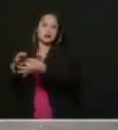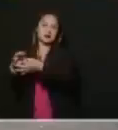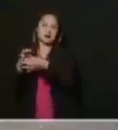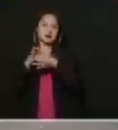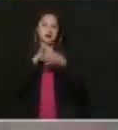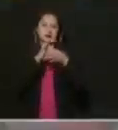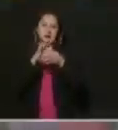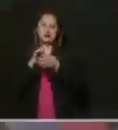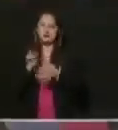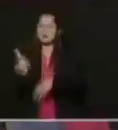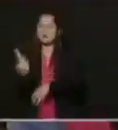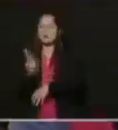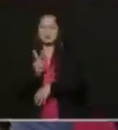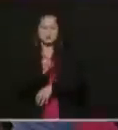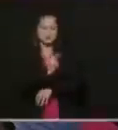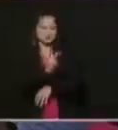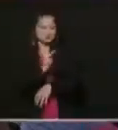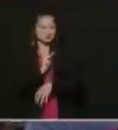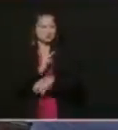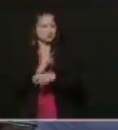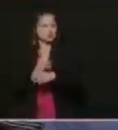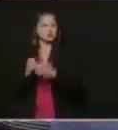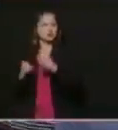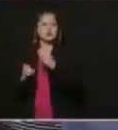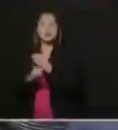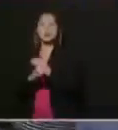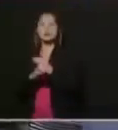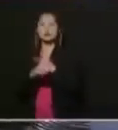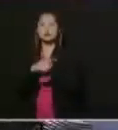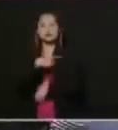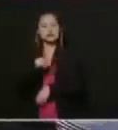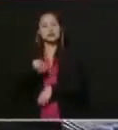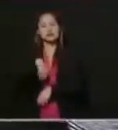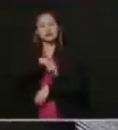tenemos en común y reconozcamos que todos